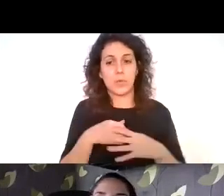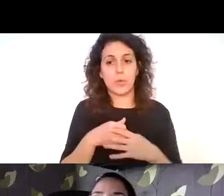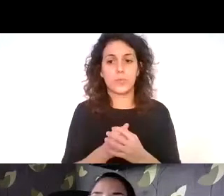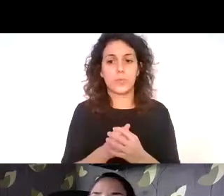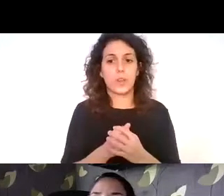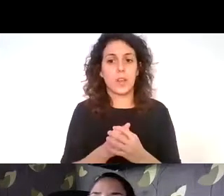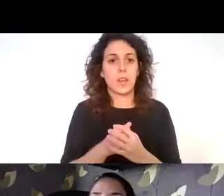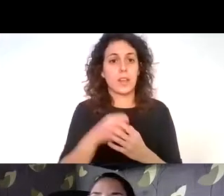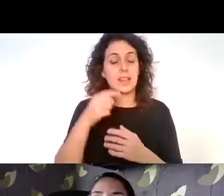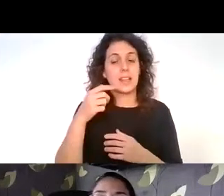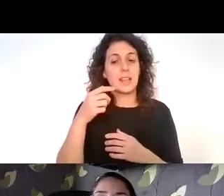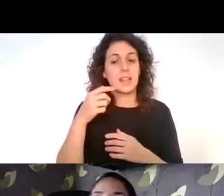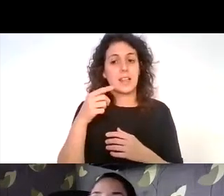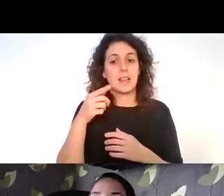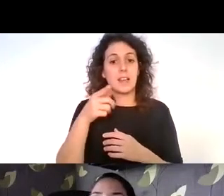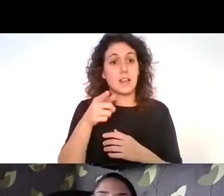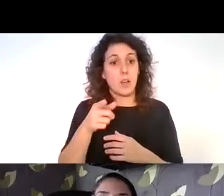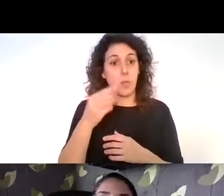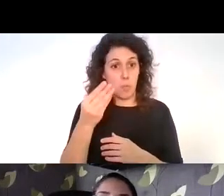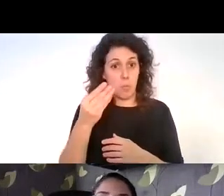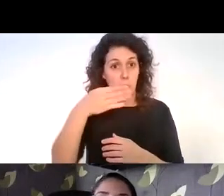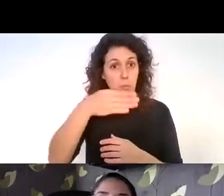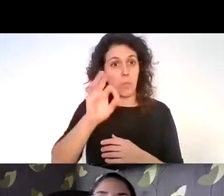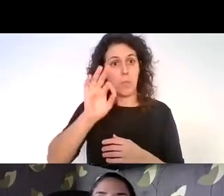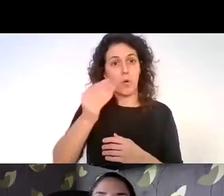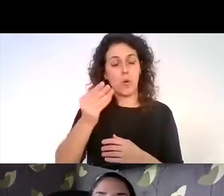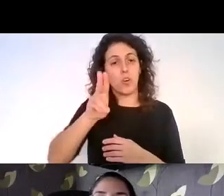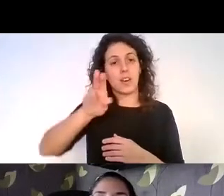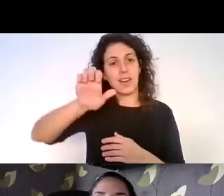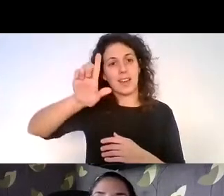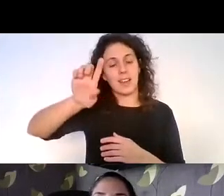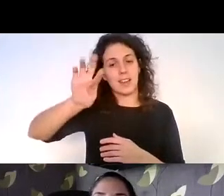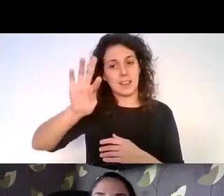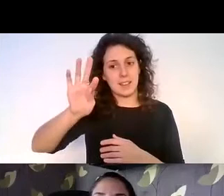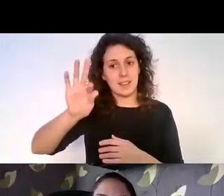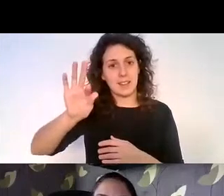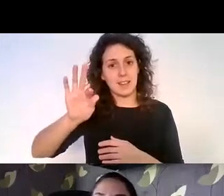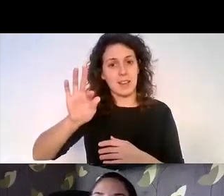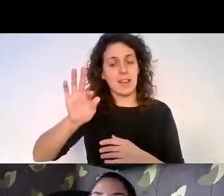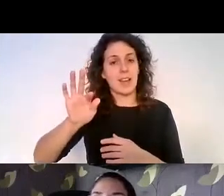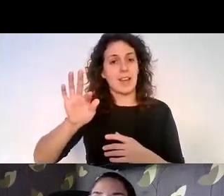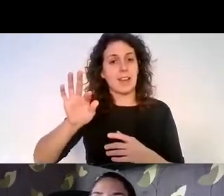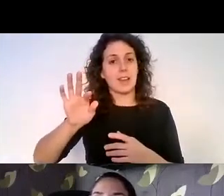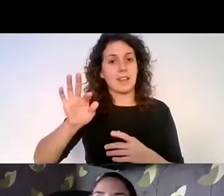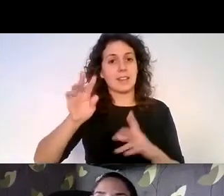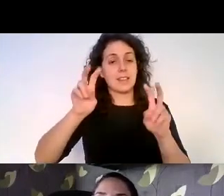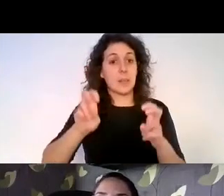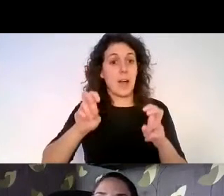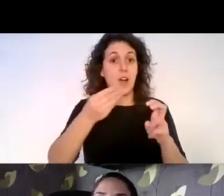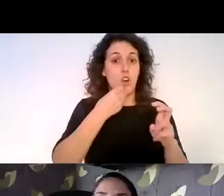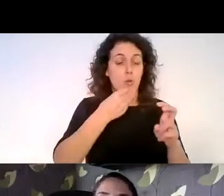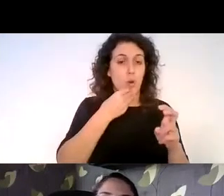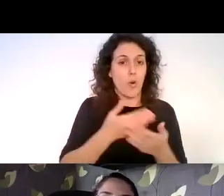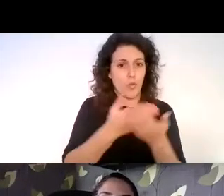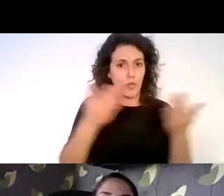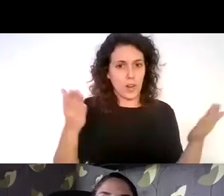de Chiriquí, ya que ofrece su riqueza natural y una experiencia multisensorial, haciendo énfasis en su microclima, el